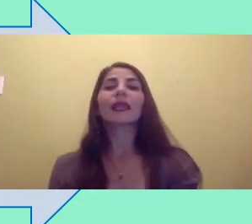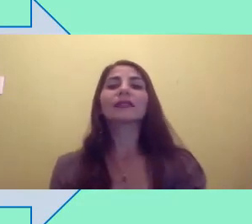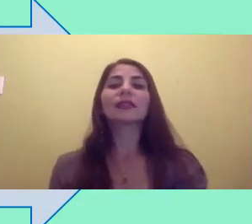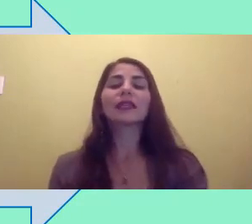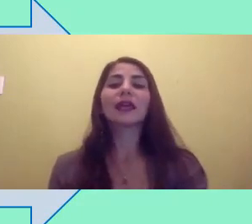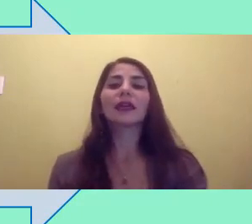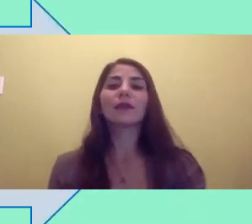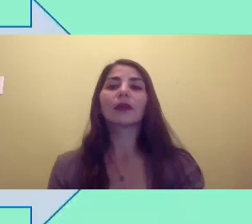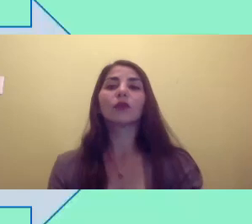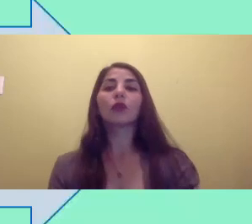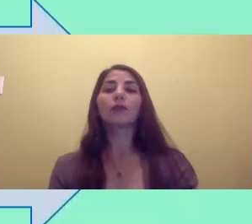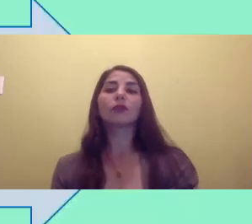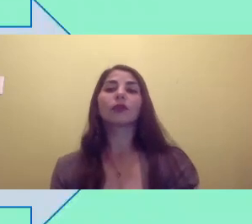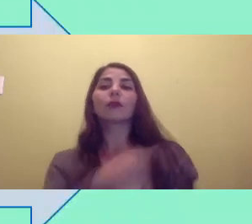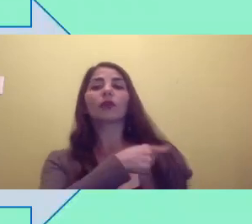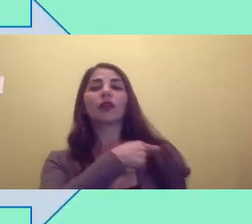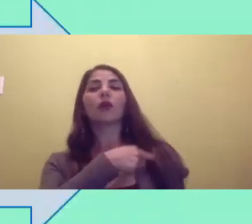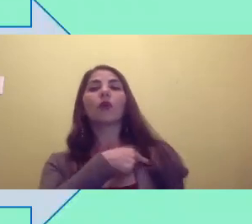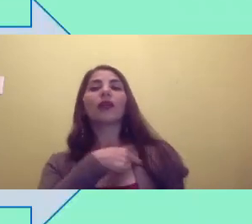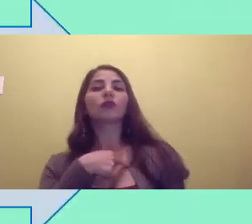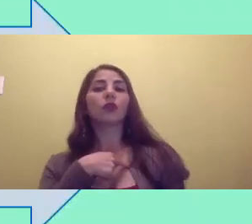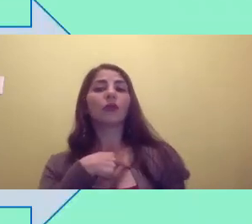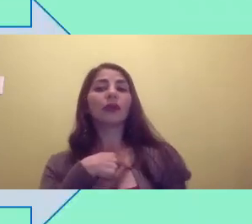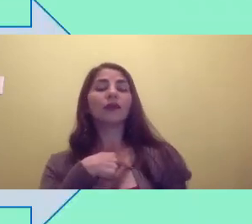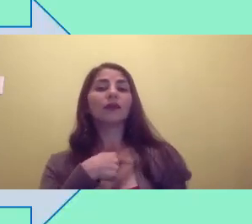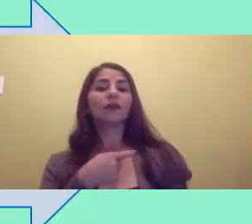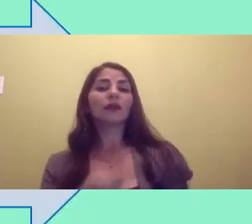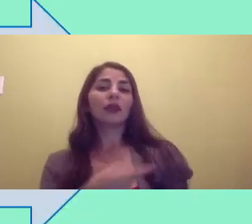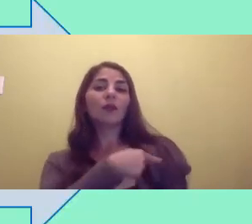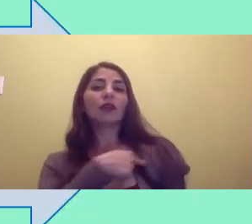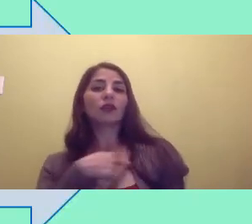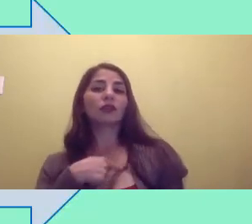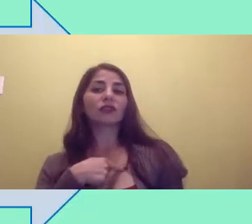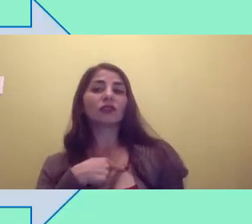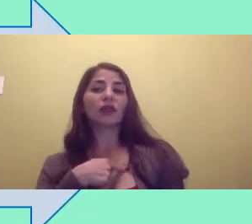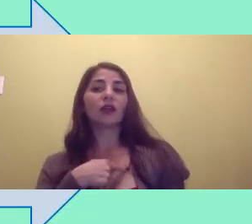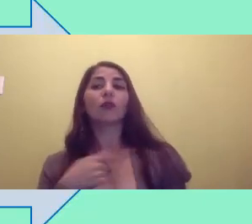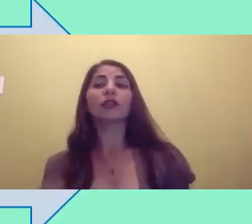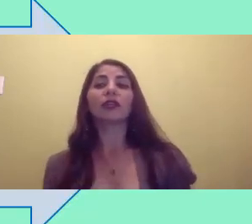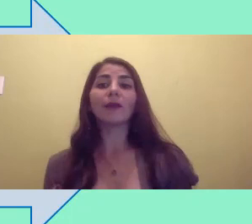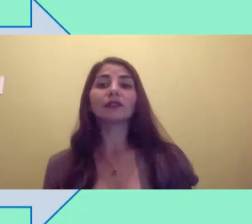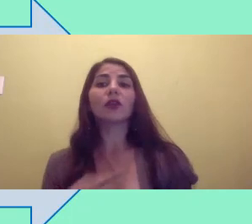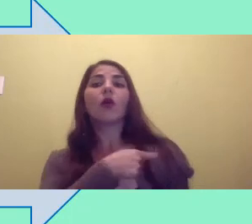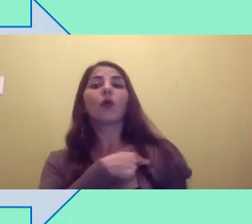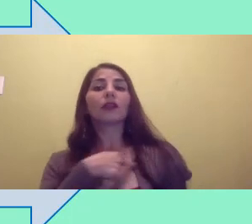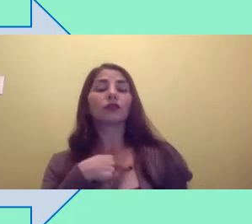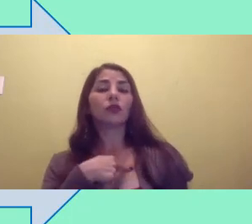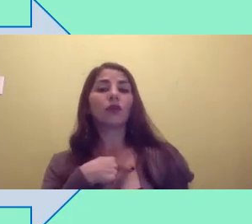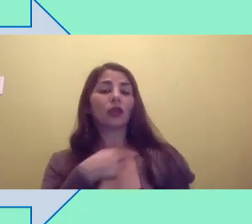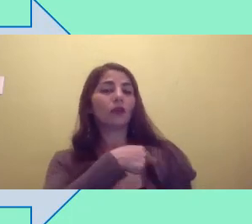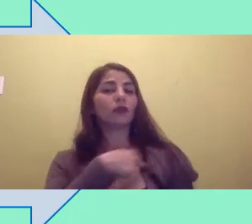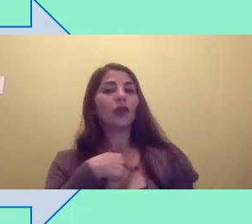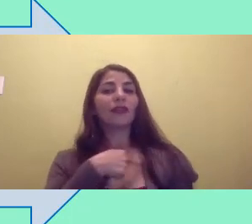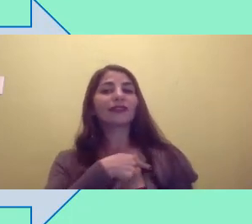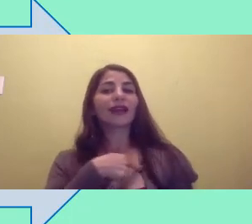¿ya? La seña en un movimiento, por ejemplo, digo, ¿cuál es tu nombre? y muestro esta zona. ¿Cómo te llamas o cuál es